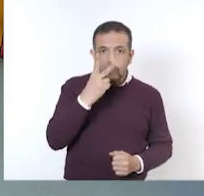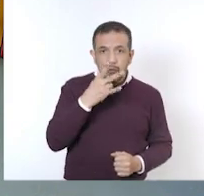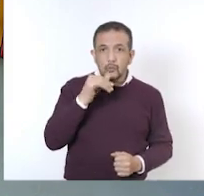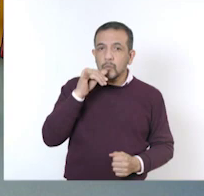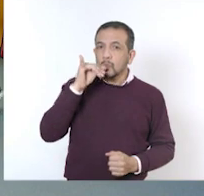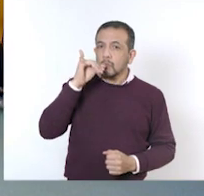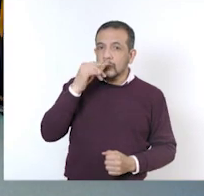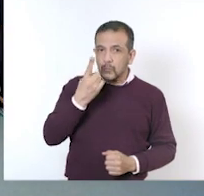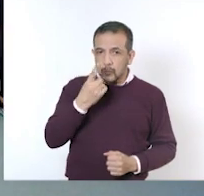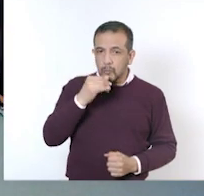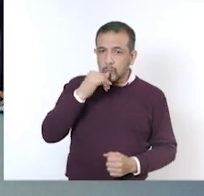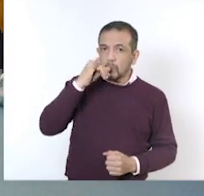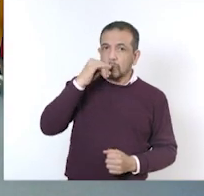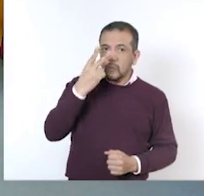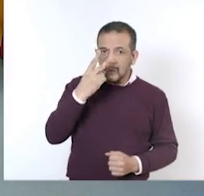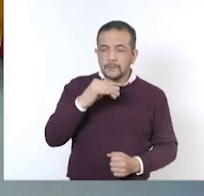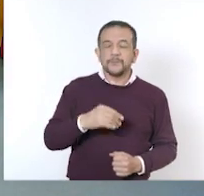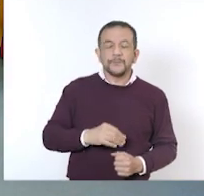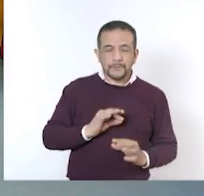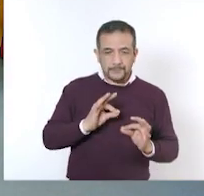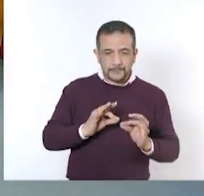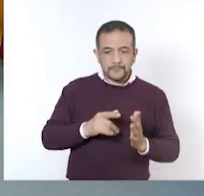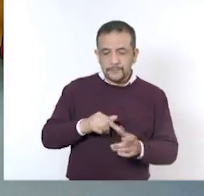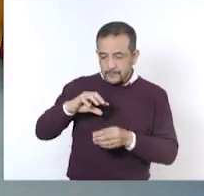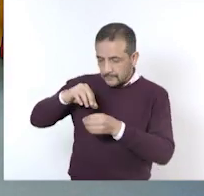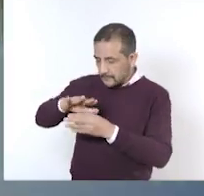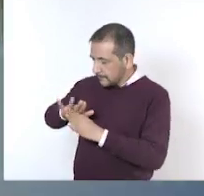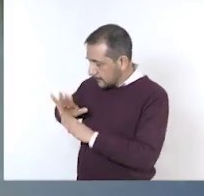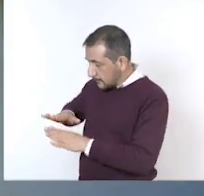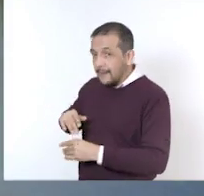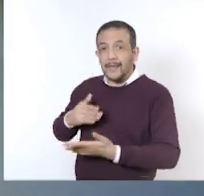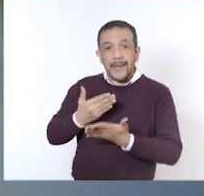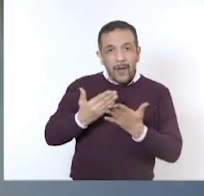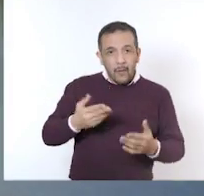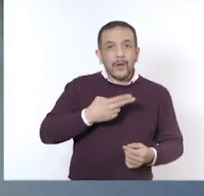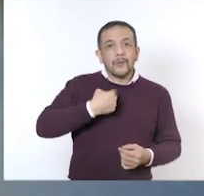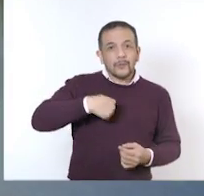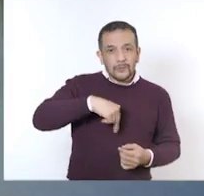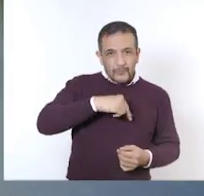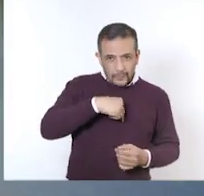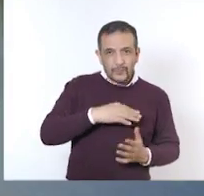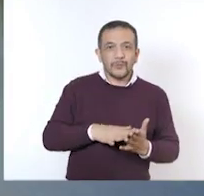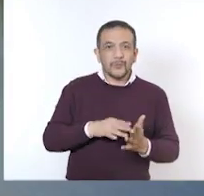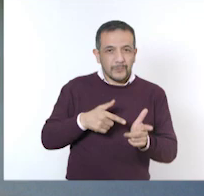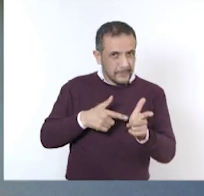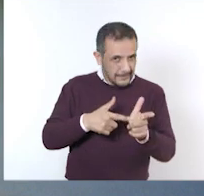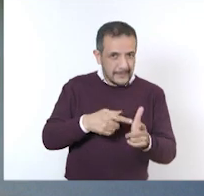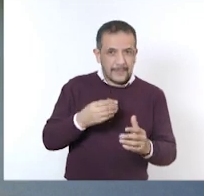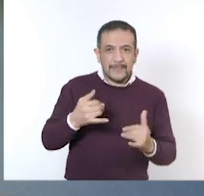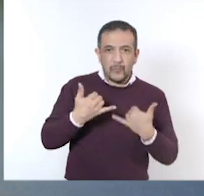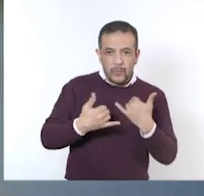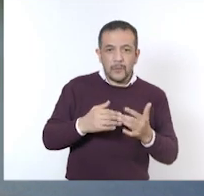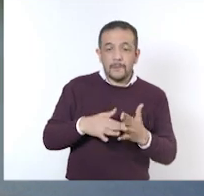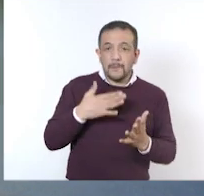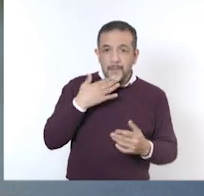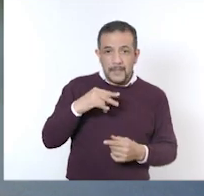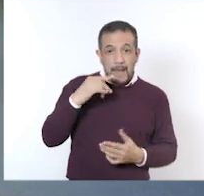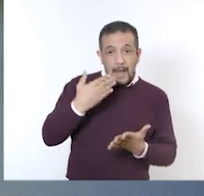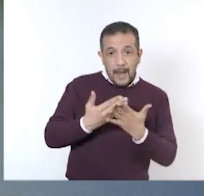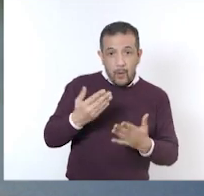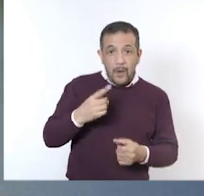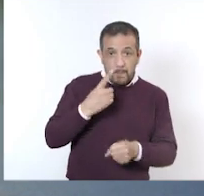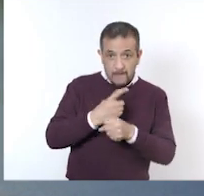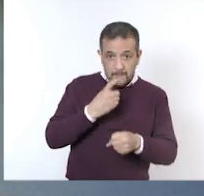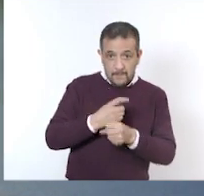Vamos a darle unos traguitos y continuamos. Muy bien, es lo que vamos a hacer en este golf raqueta. Vas a colocar